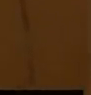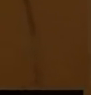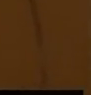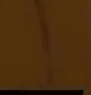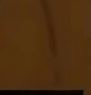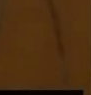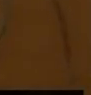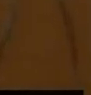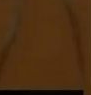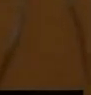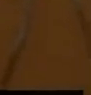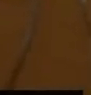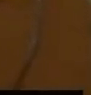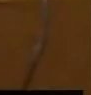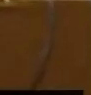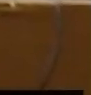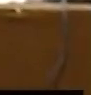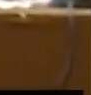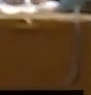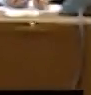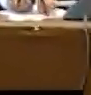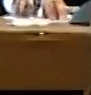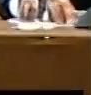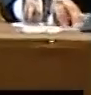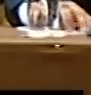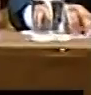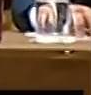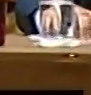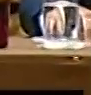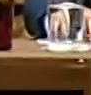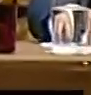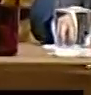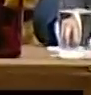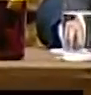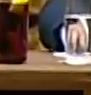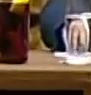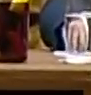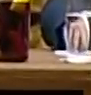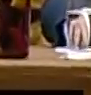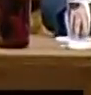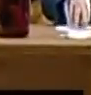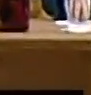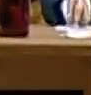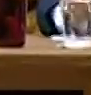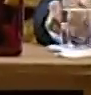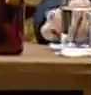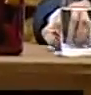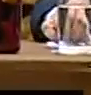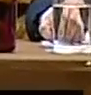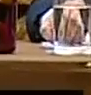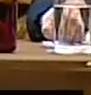Es la primera vez que desde el 2011 hasta ahora he visto que la prensa en un consejo directivo está presente.